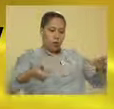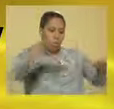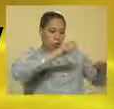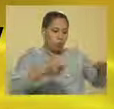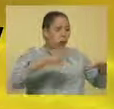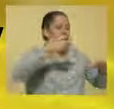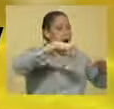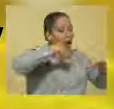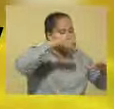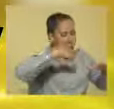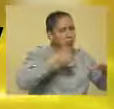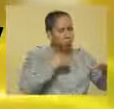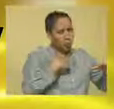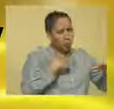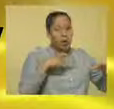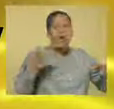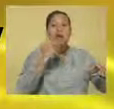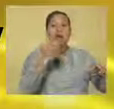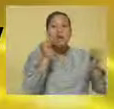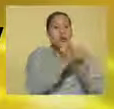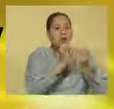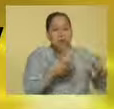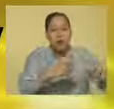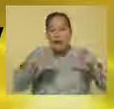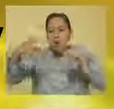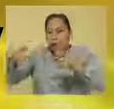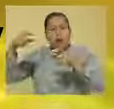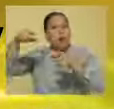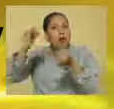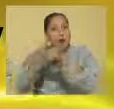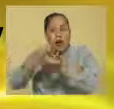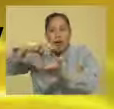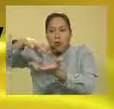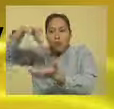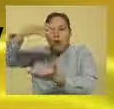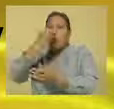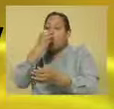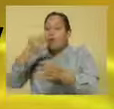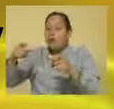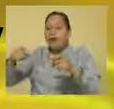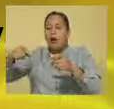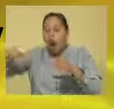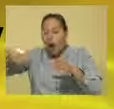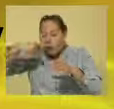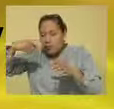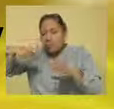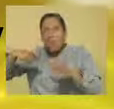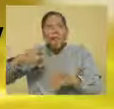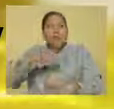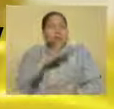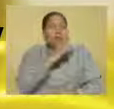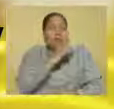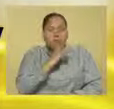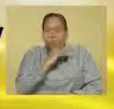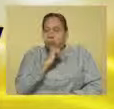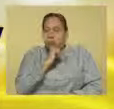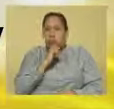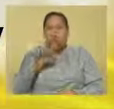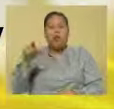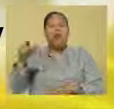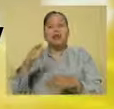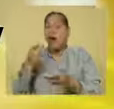la recomendación sería es más o menos un niño debe de comer la tercera parte de lo que nosotros como adultos